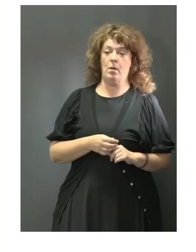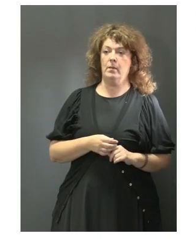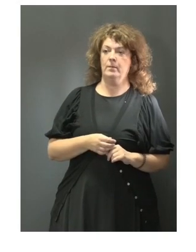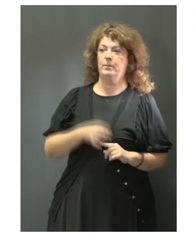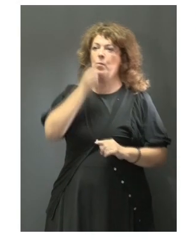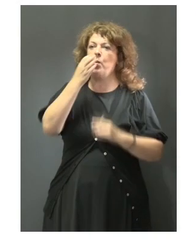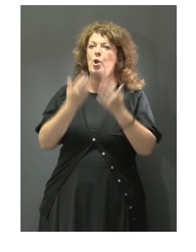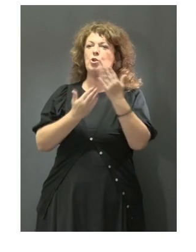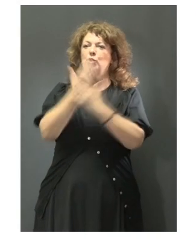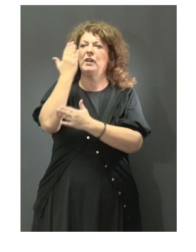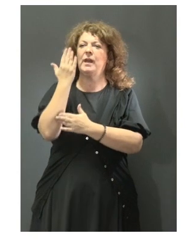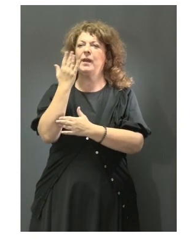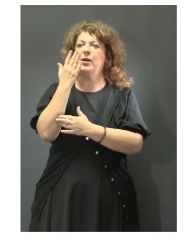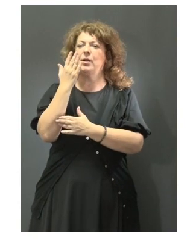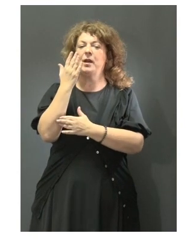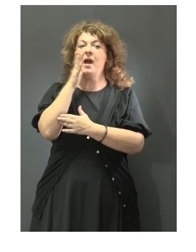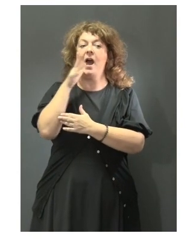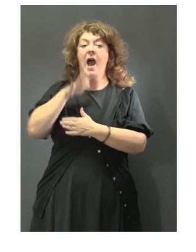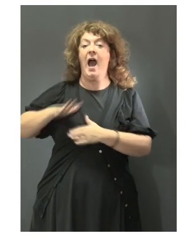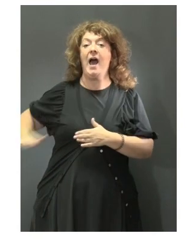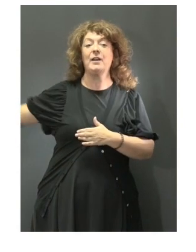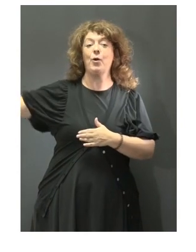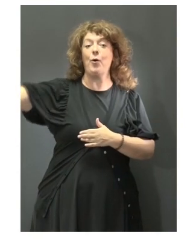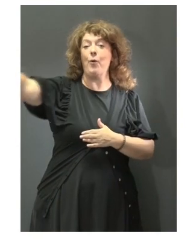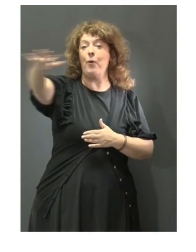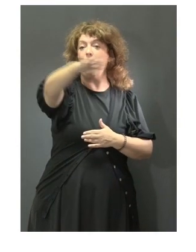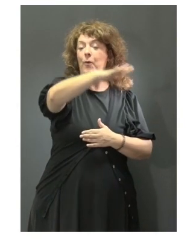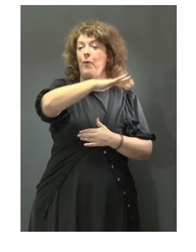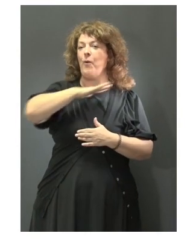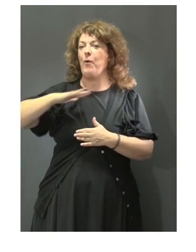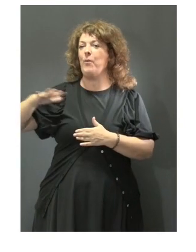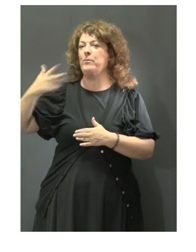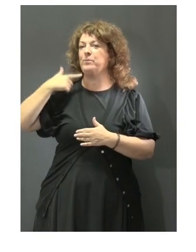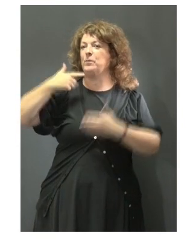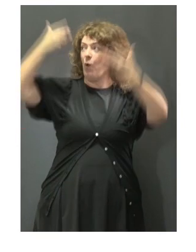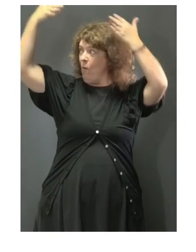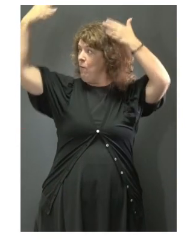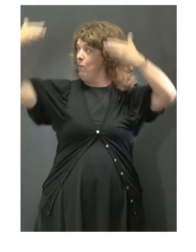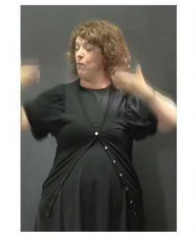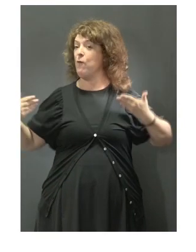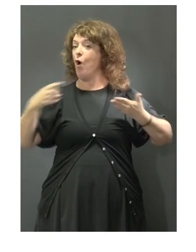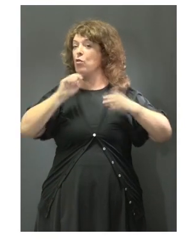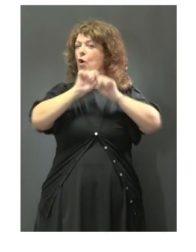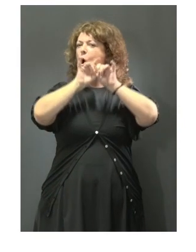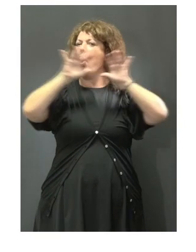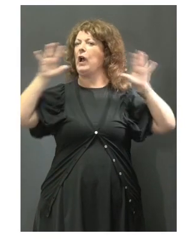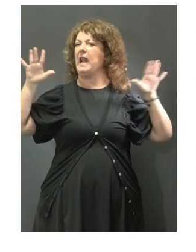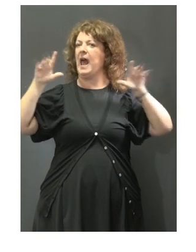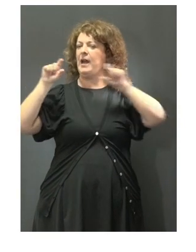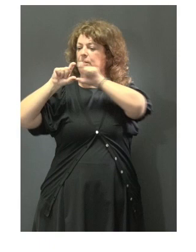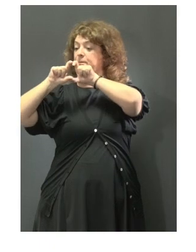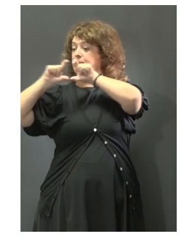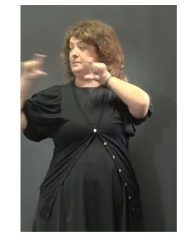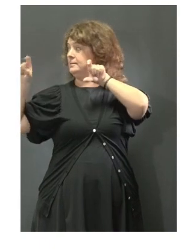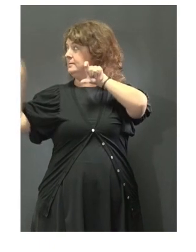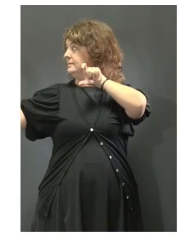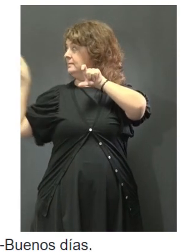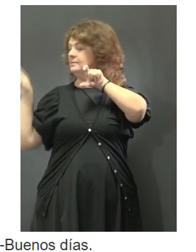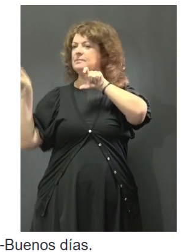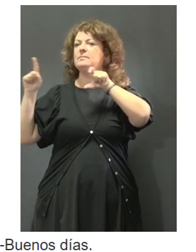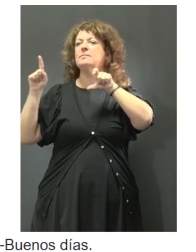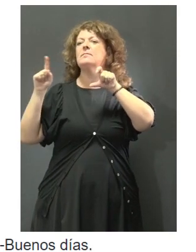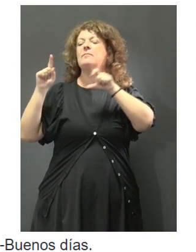Buenos días. Estamos en un escenario de fondo claro con un cartel corporativo CEAPAT inserso